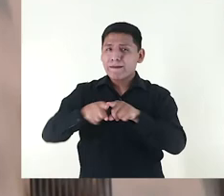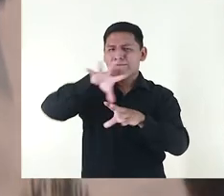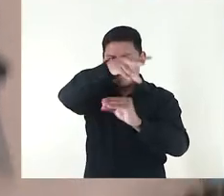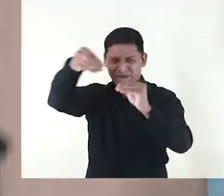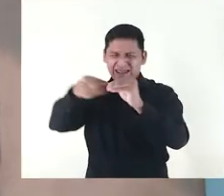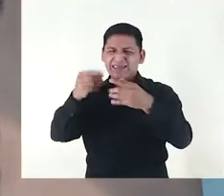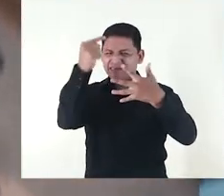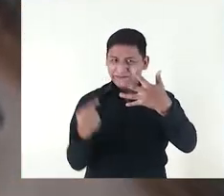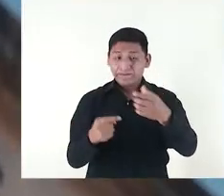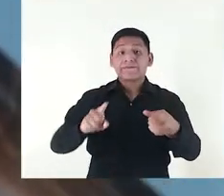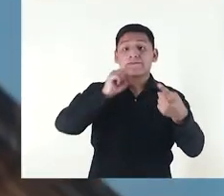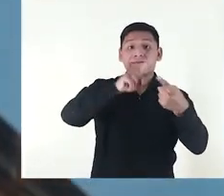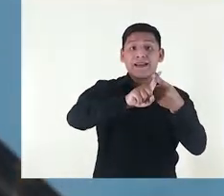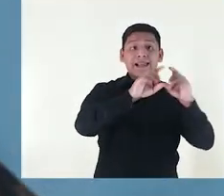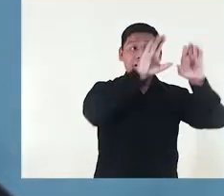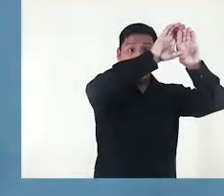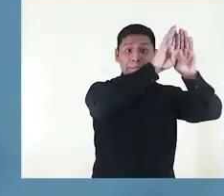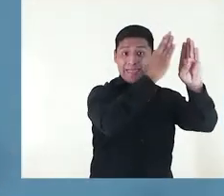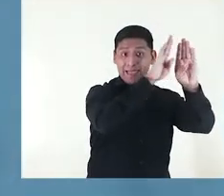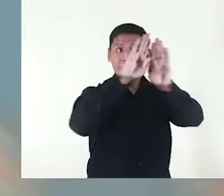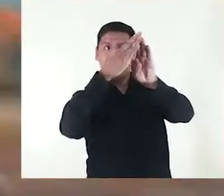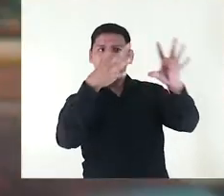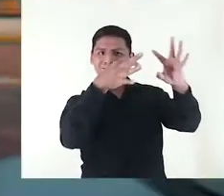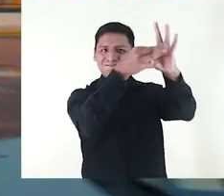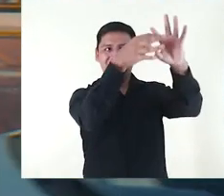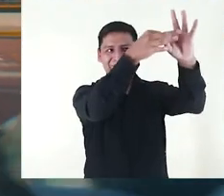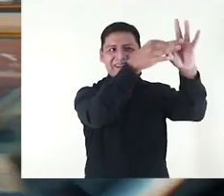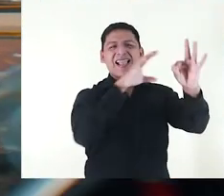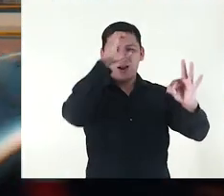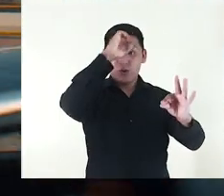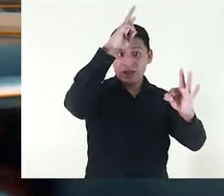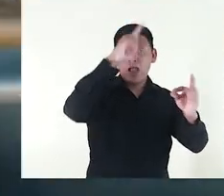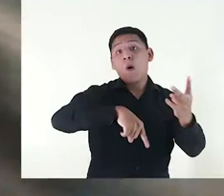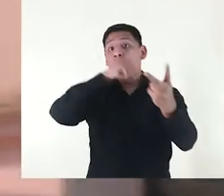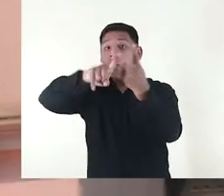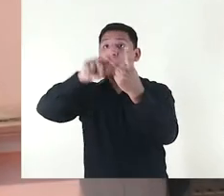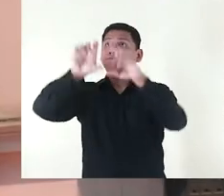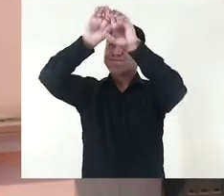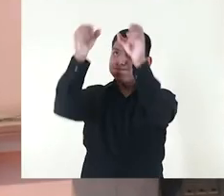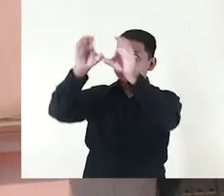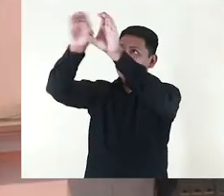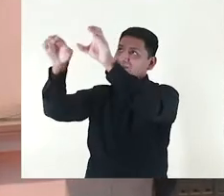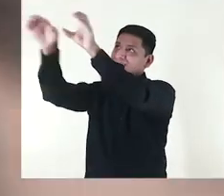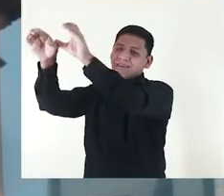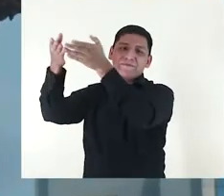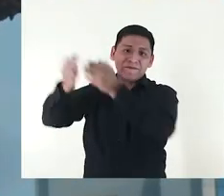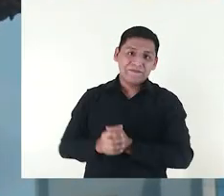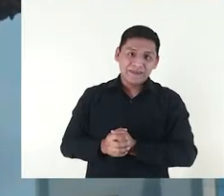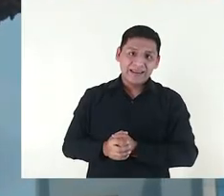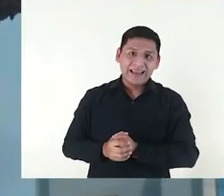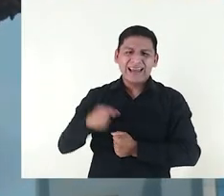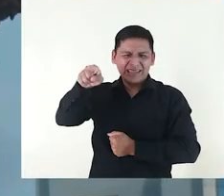otros detalles más continentales como el ajímenes de la torre, algo que se puede ver en la arquitectura cusqueña o la logia con arquería de la